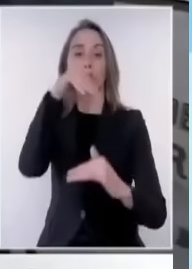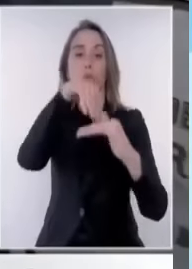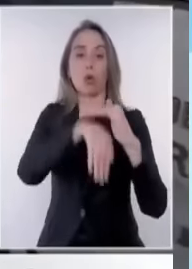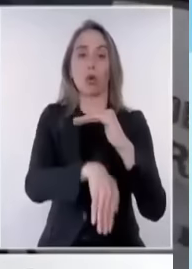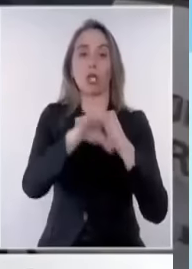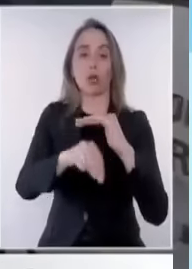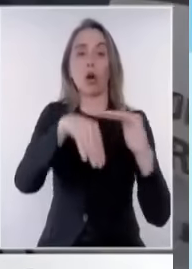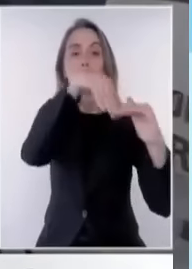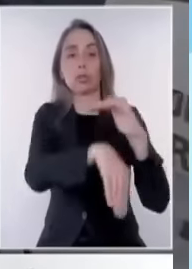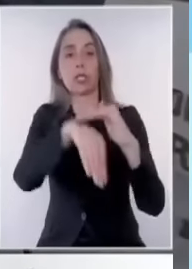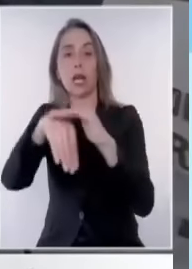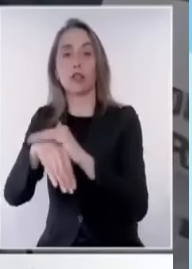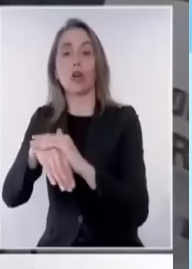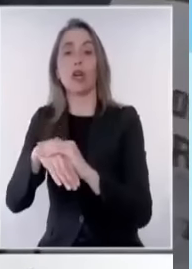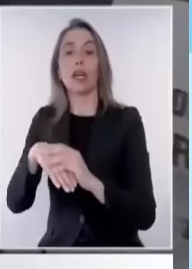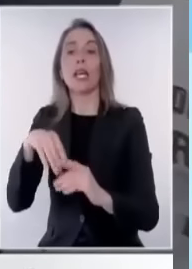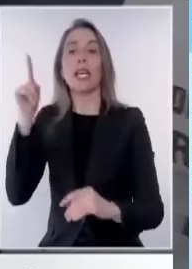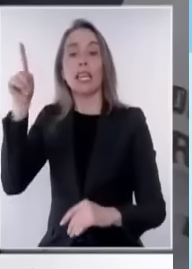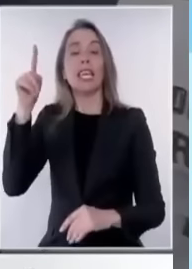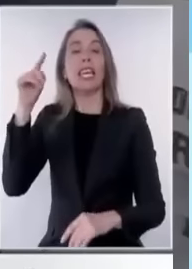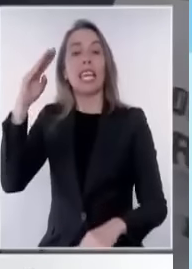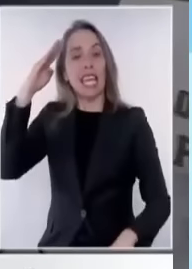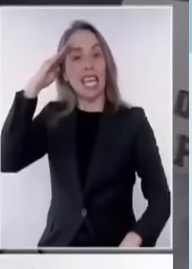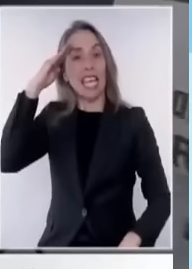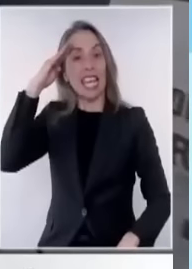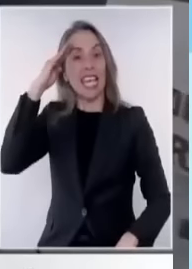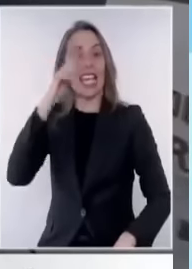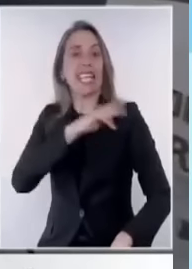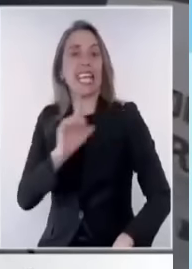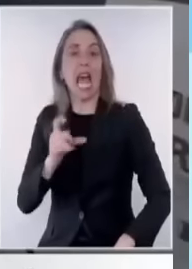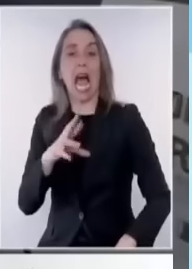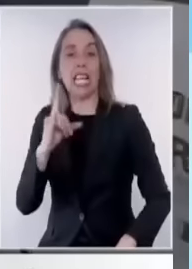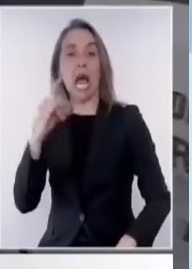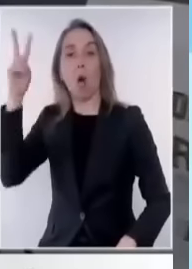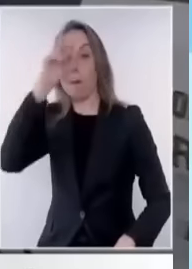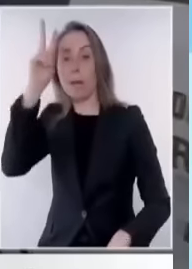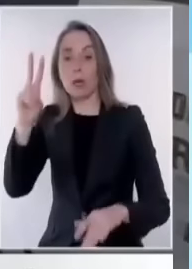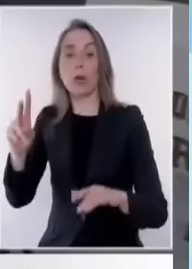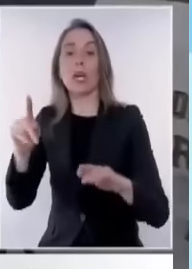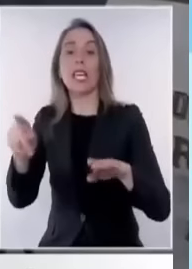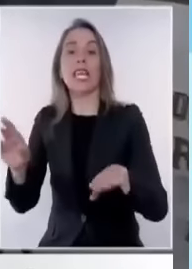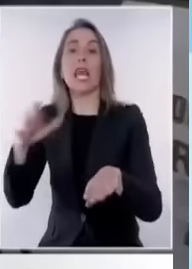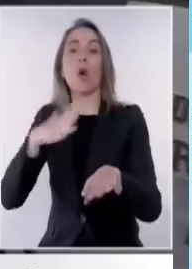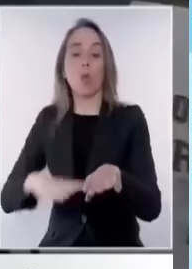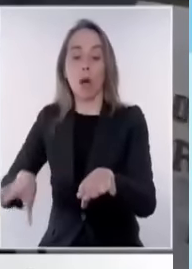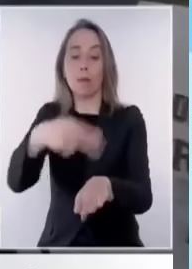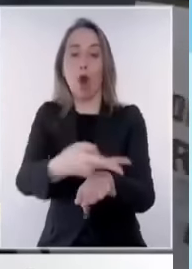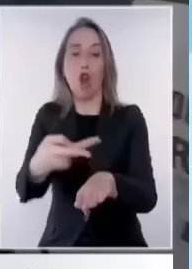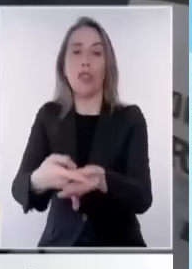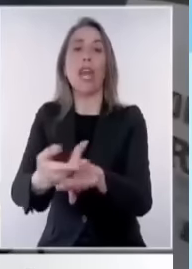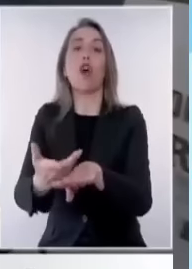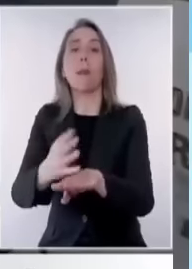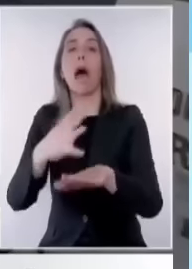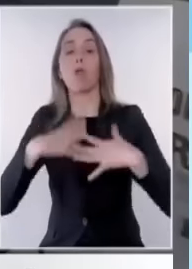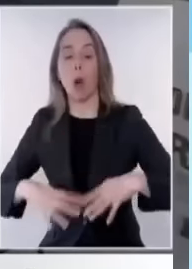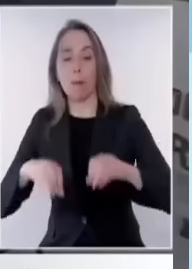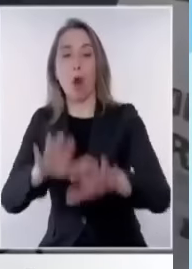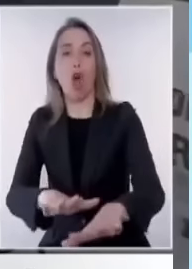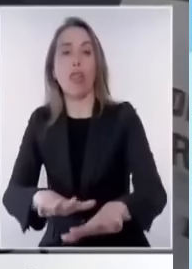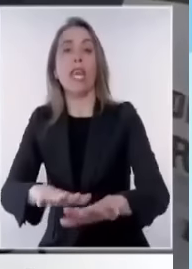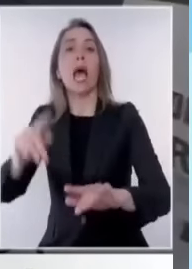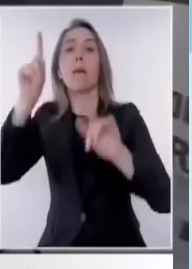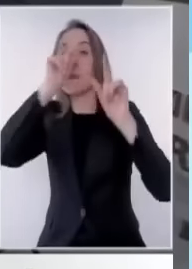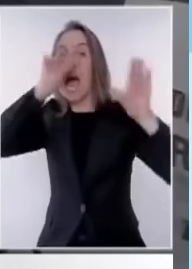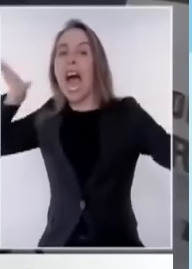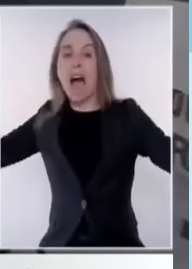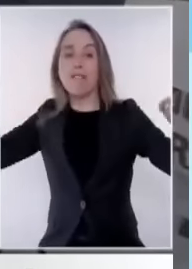sepultados como corresponde. Pero el general Garrigazo los deja ahí, entre comillas, para que se los coman las gaviotas. Y finalmente es el cónsul